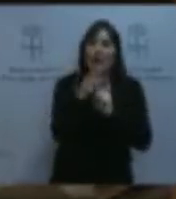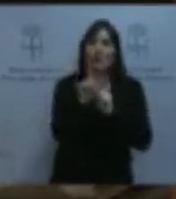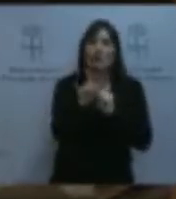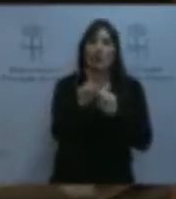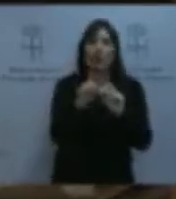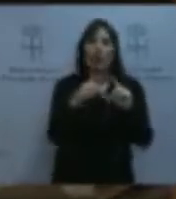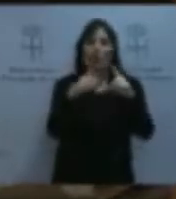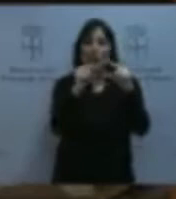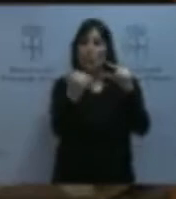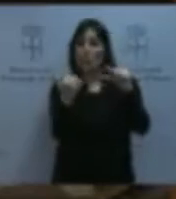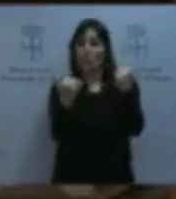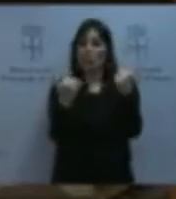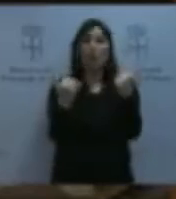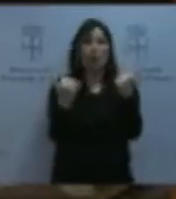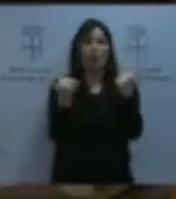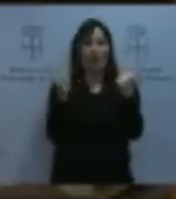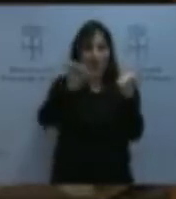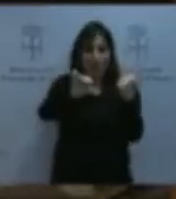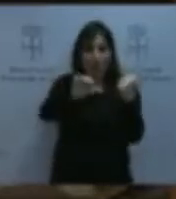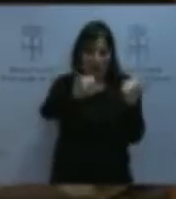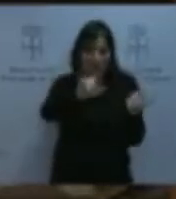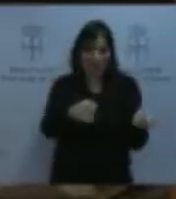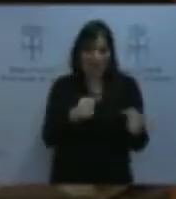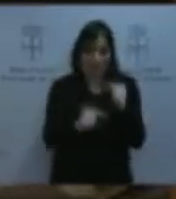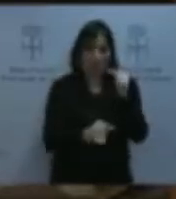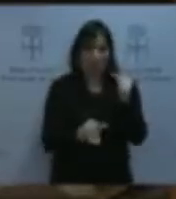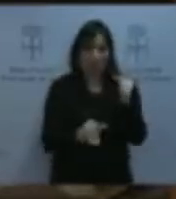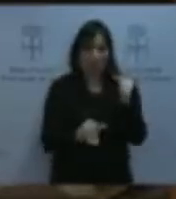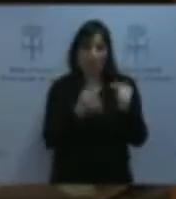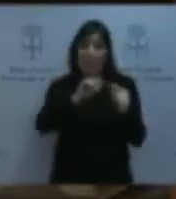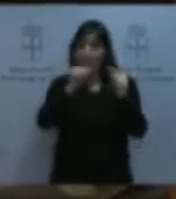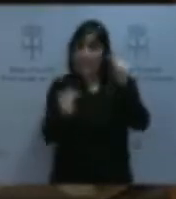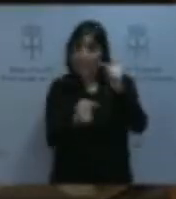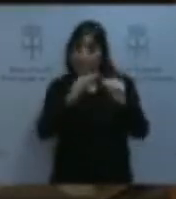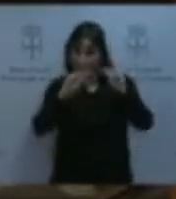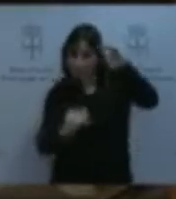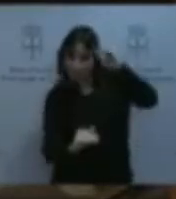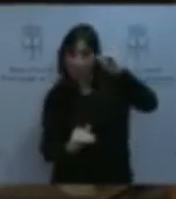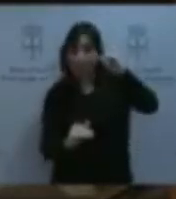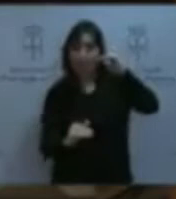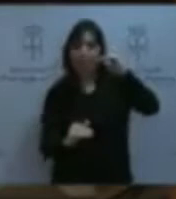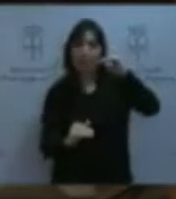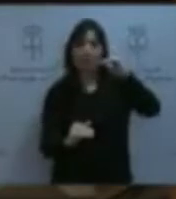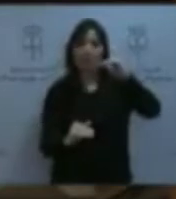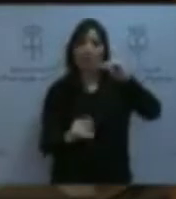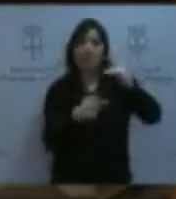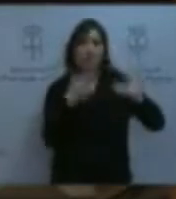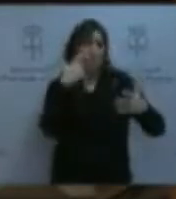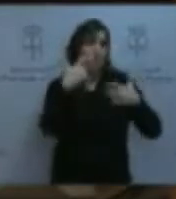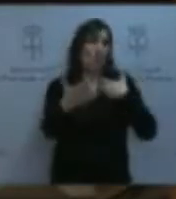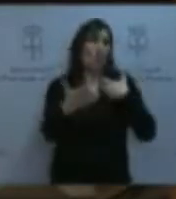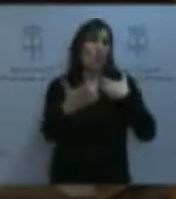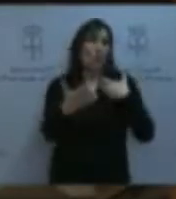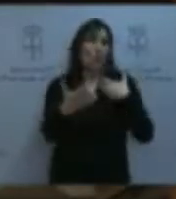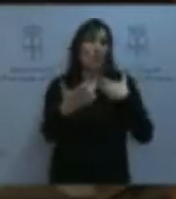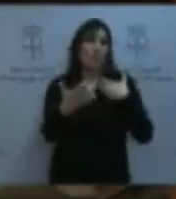centro. Esas desigualdades pues no solamente se ven y se hacen patentes cuando nos enfrentamos a fenómenos